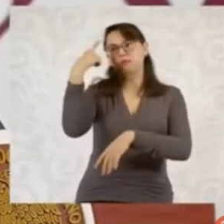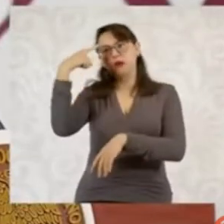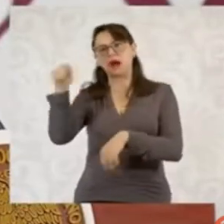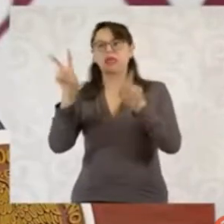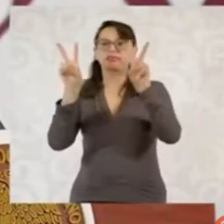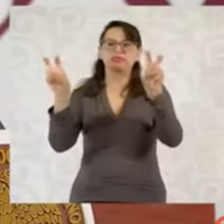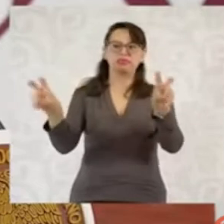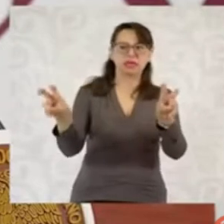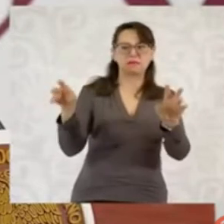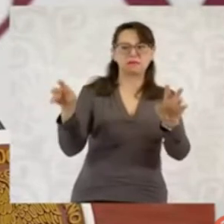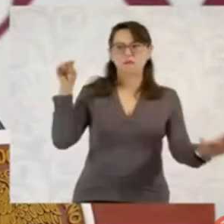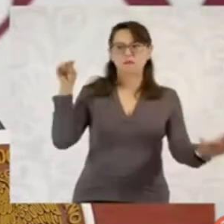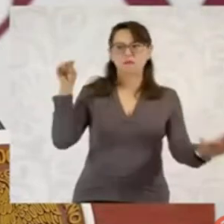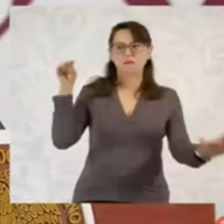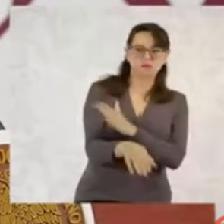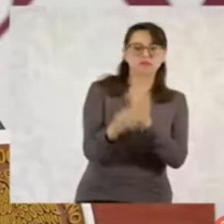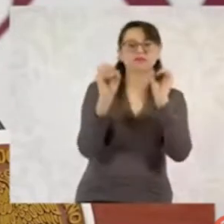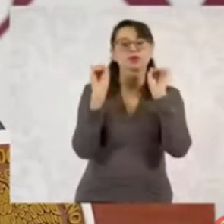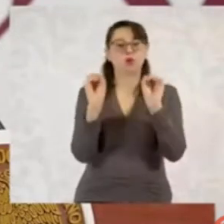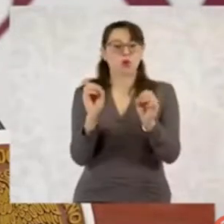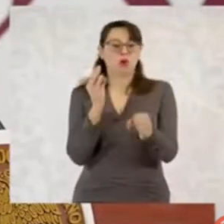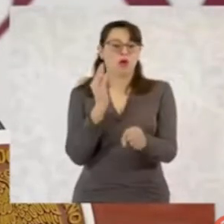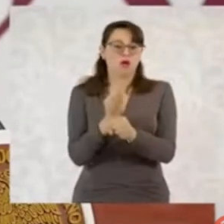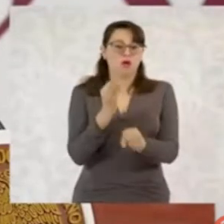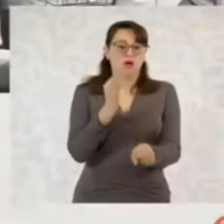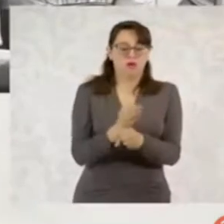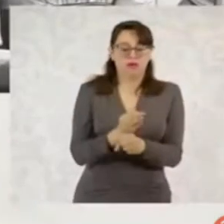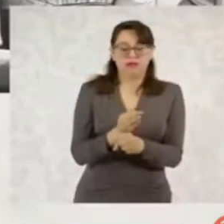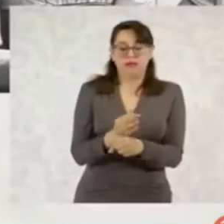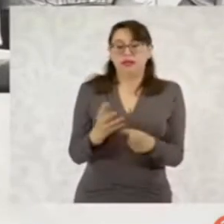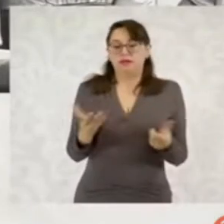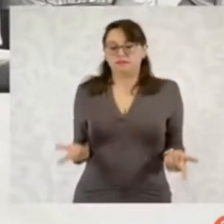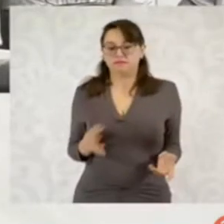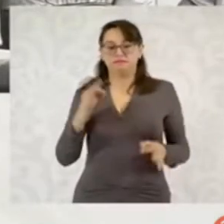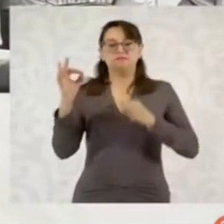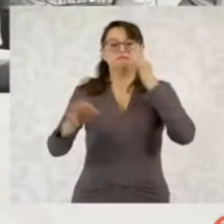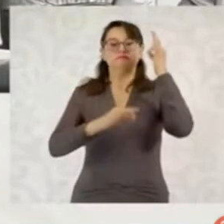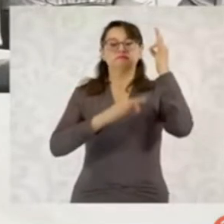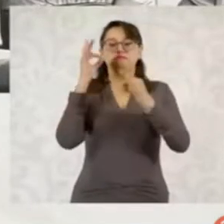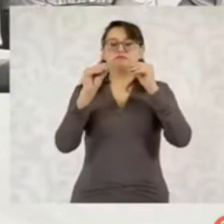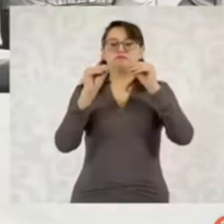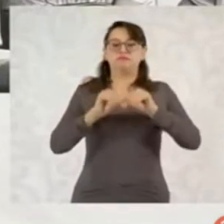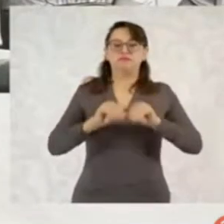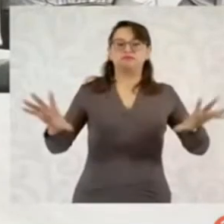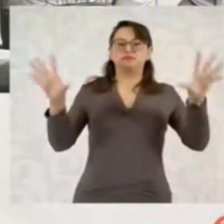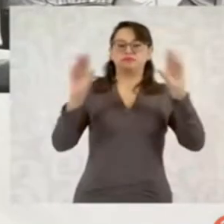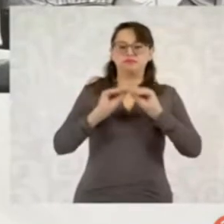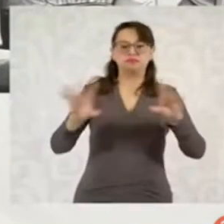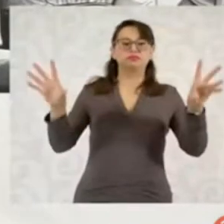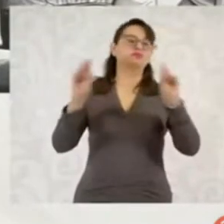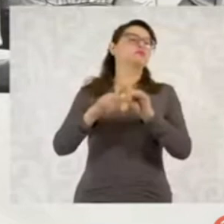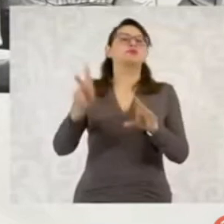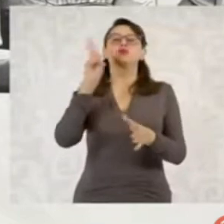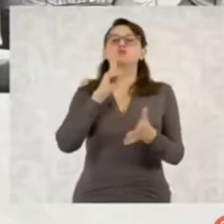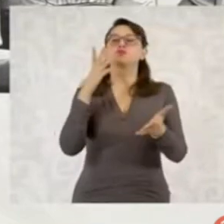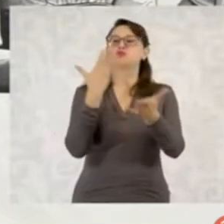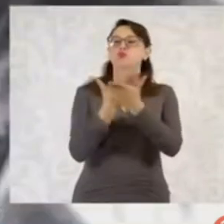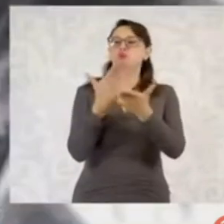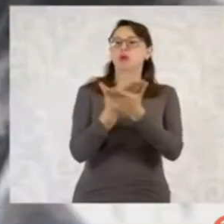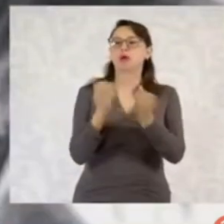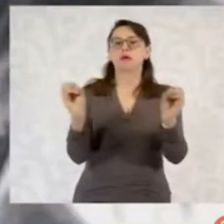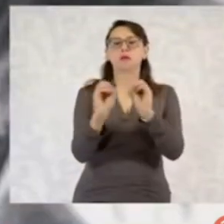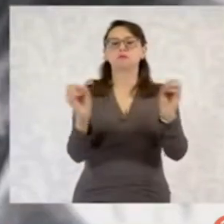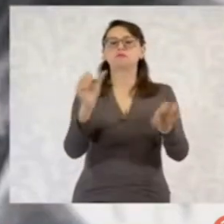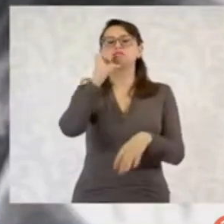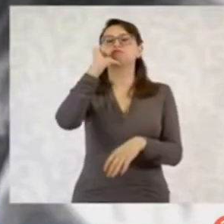los debates o, como en este caso, lanzar campañas incluso sin sustento, con la